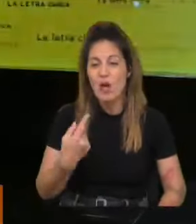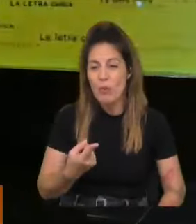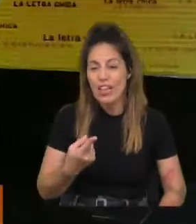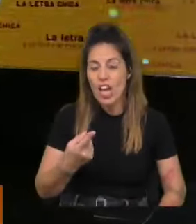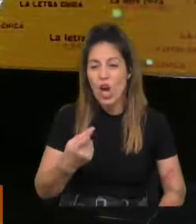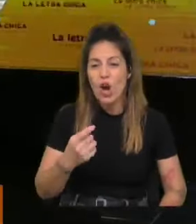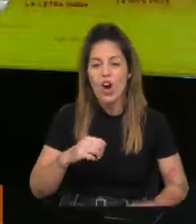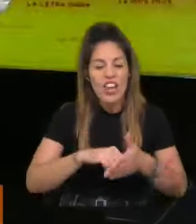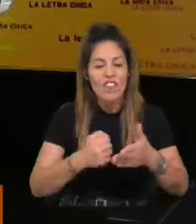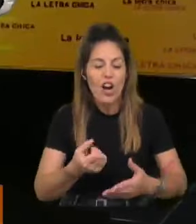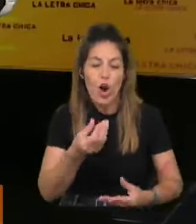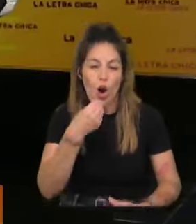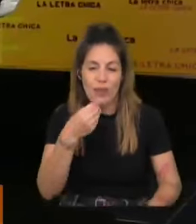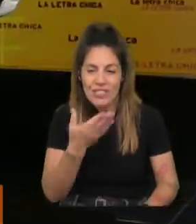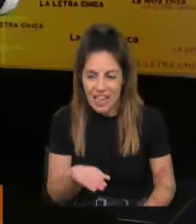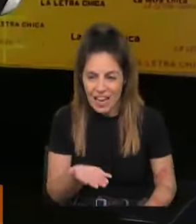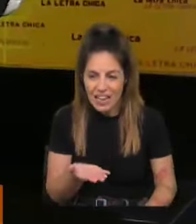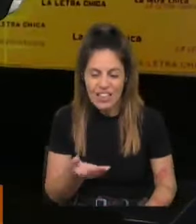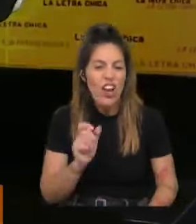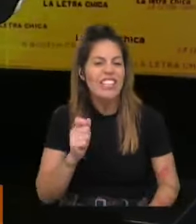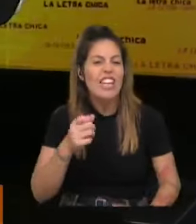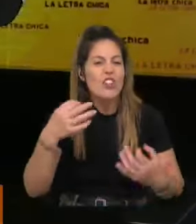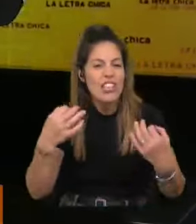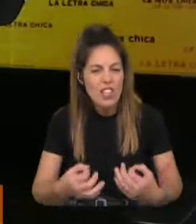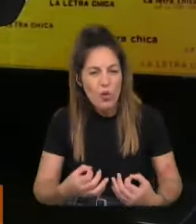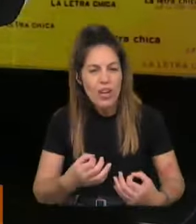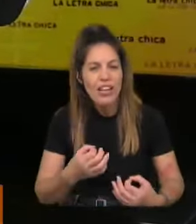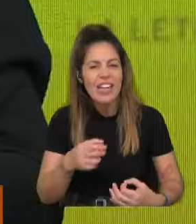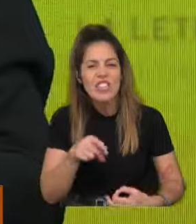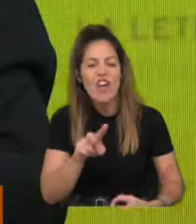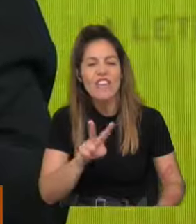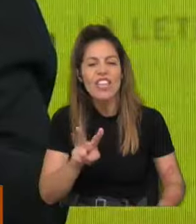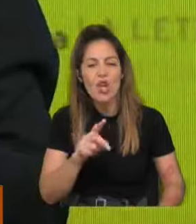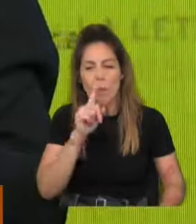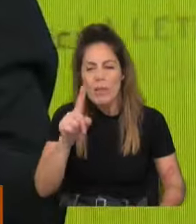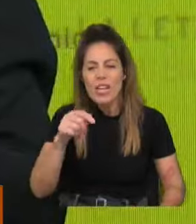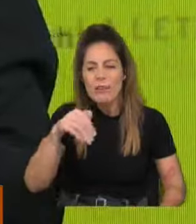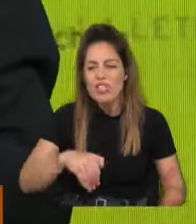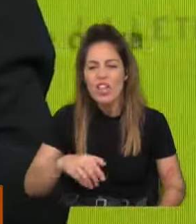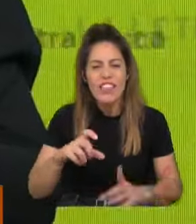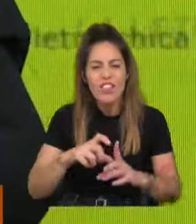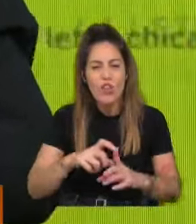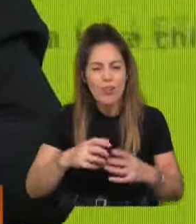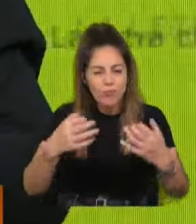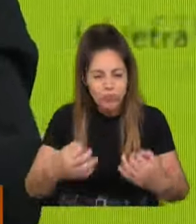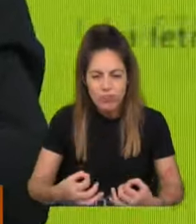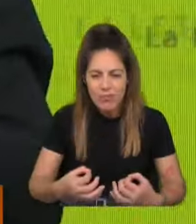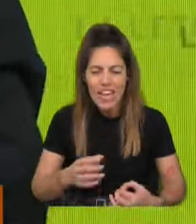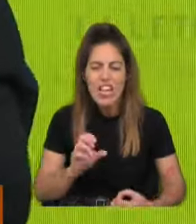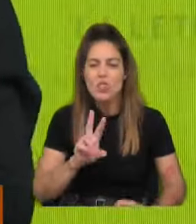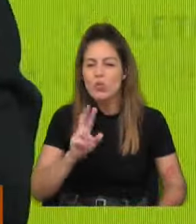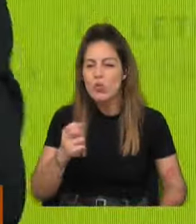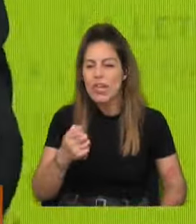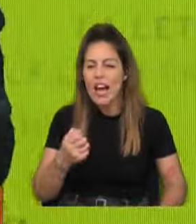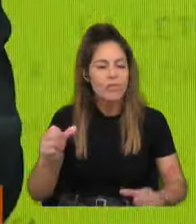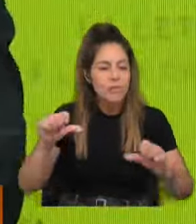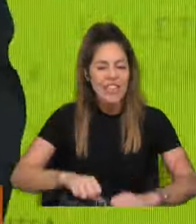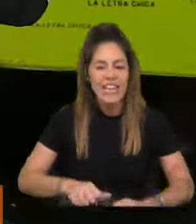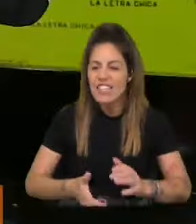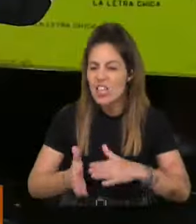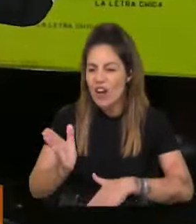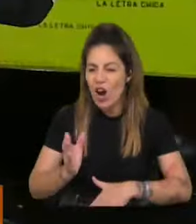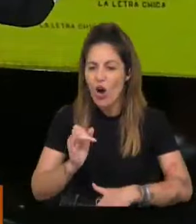entonces quién nos asegura a nosotros que esos 22000 millones de dólares tienen certidumbre jurídica si Sura quiebra y se va o